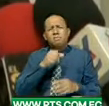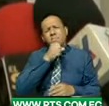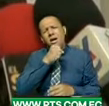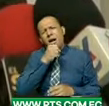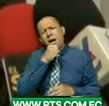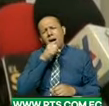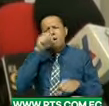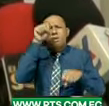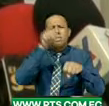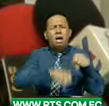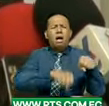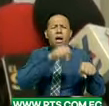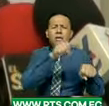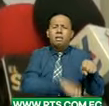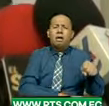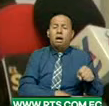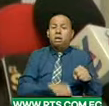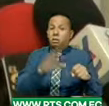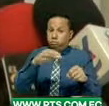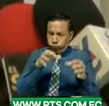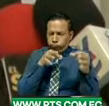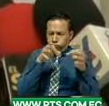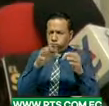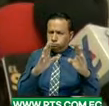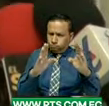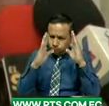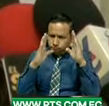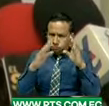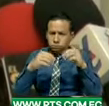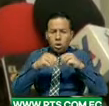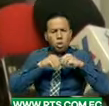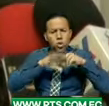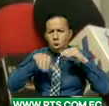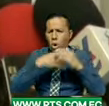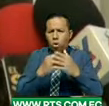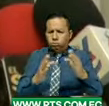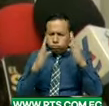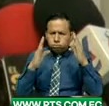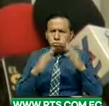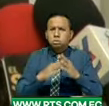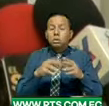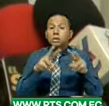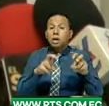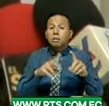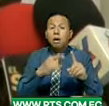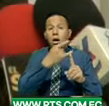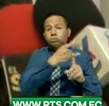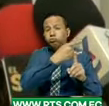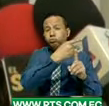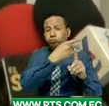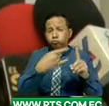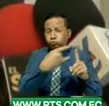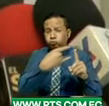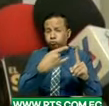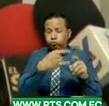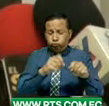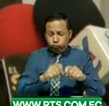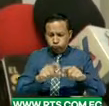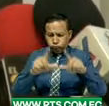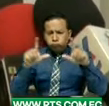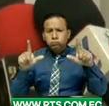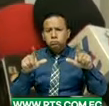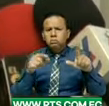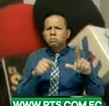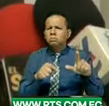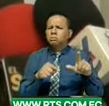no pertenece, escúcheme bien por favor, a toda la ciudadanía. Los escáneres que están en este centro penitenciario no